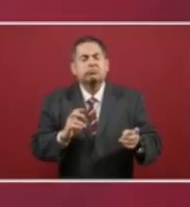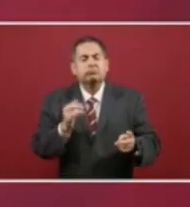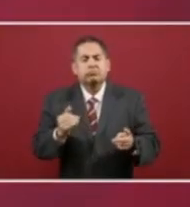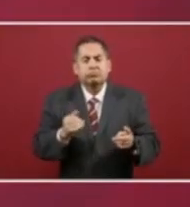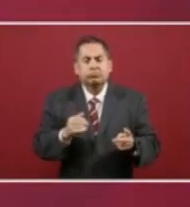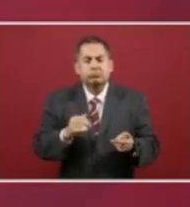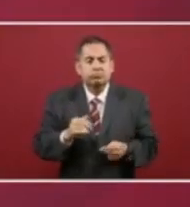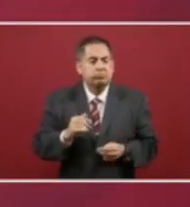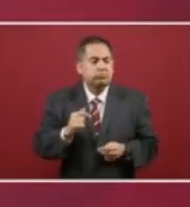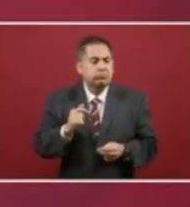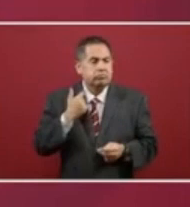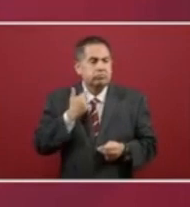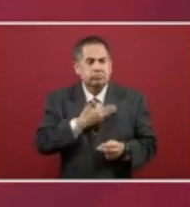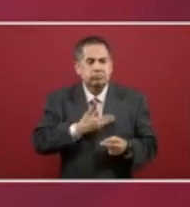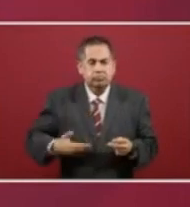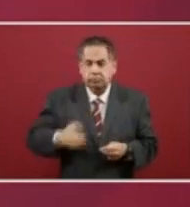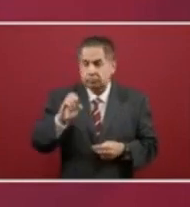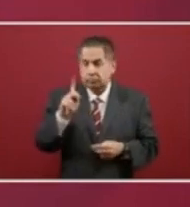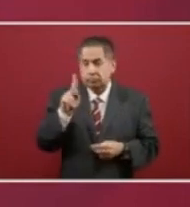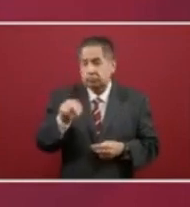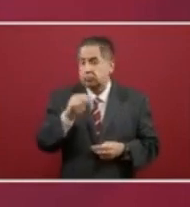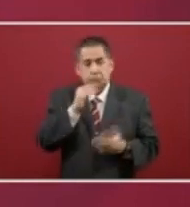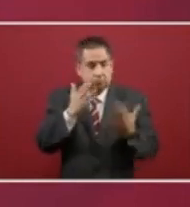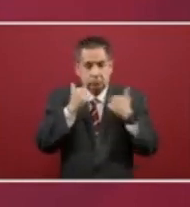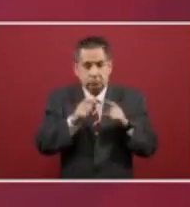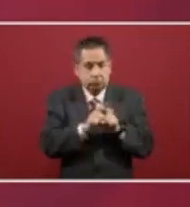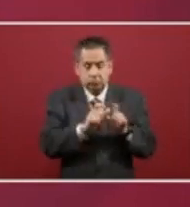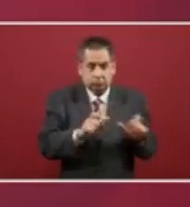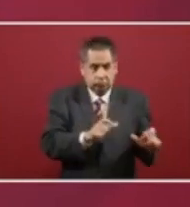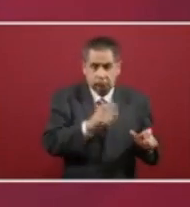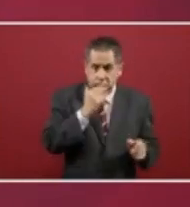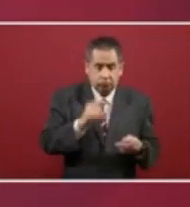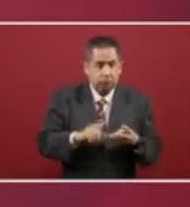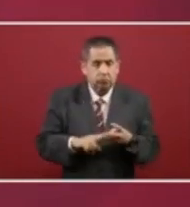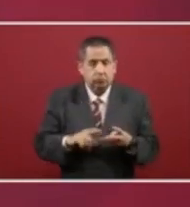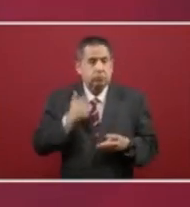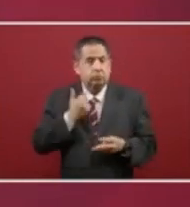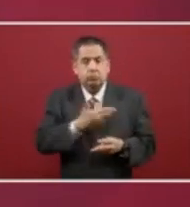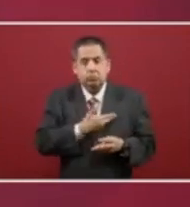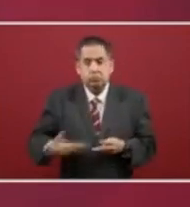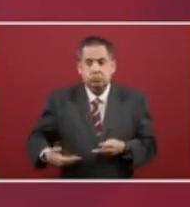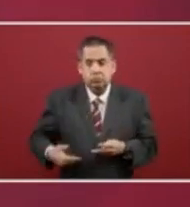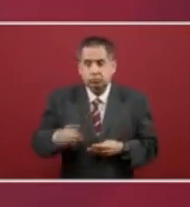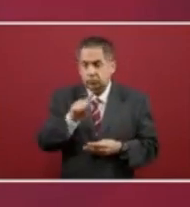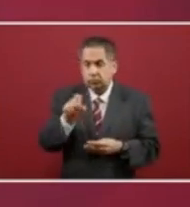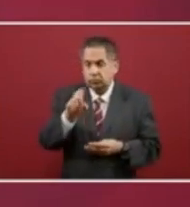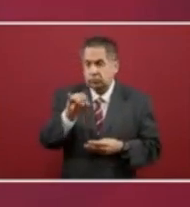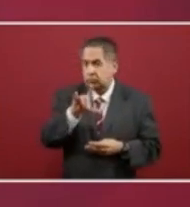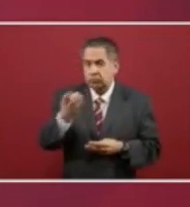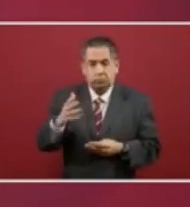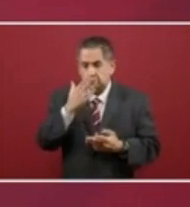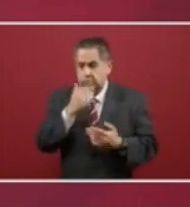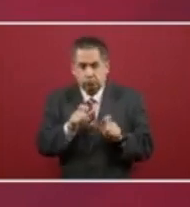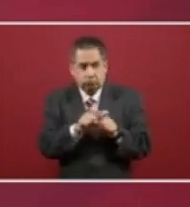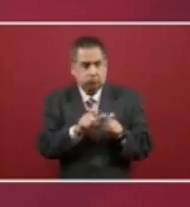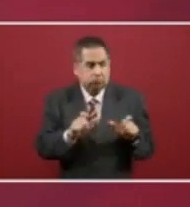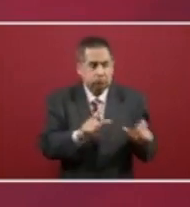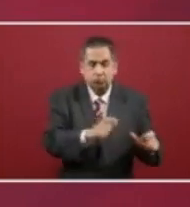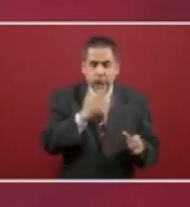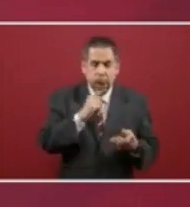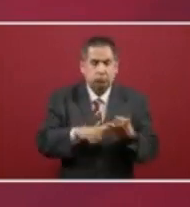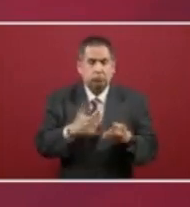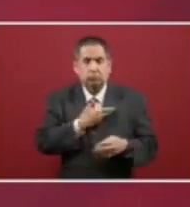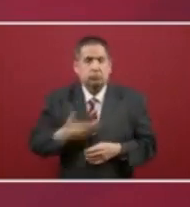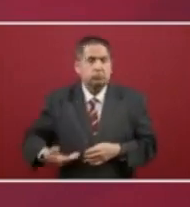el presidente Peña, el presidente Zedillo, el presidente